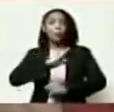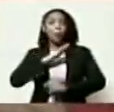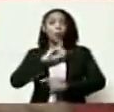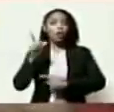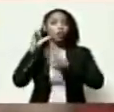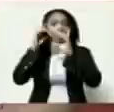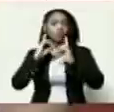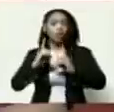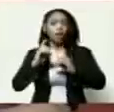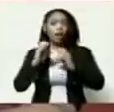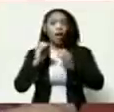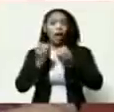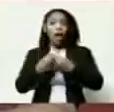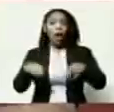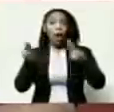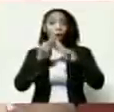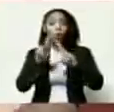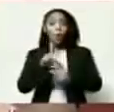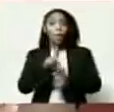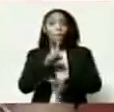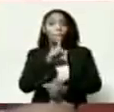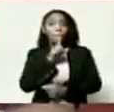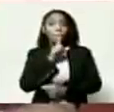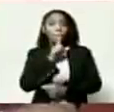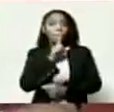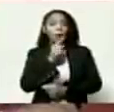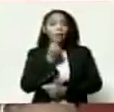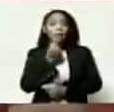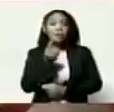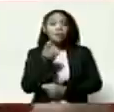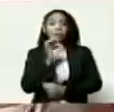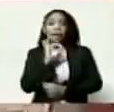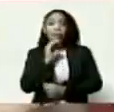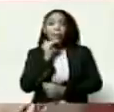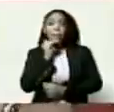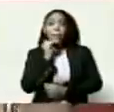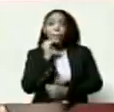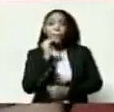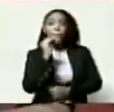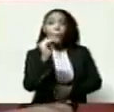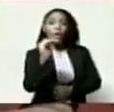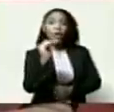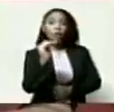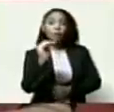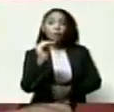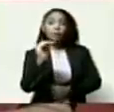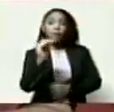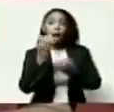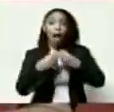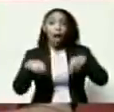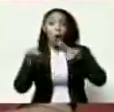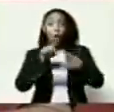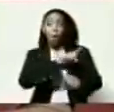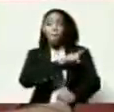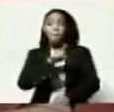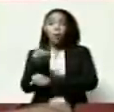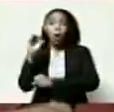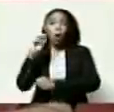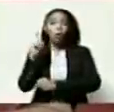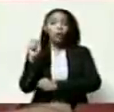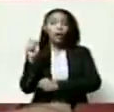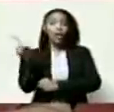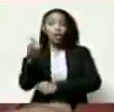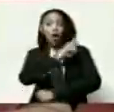ONU calladita. La ONU no dice nada. Yo creo que la ONU la manda a la OTAN, con sus jefes